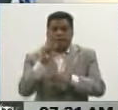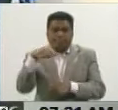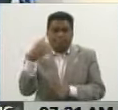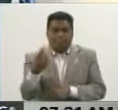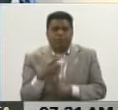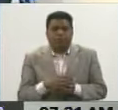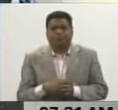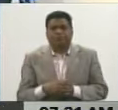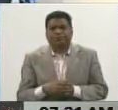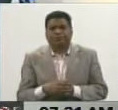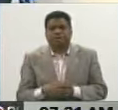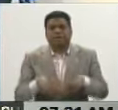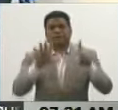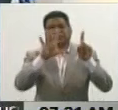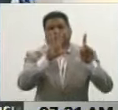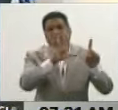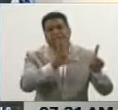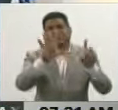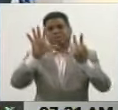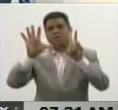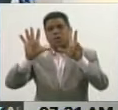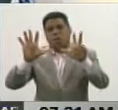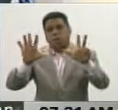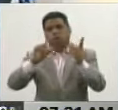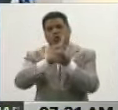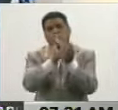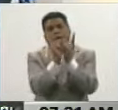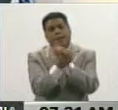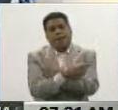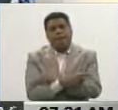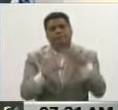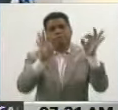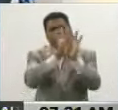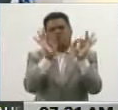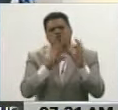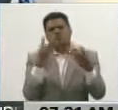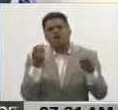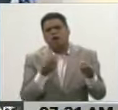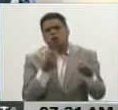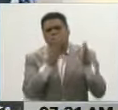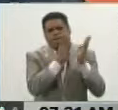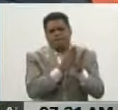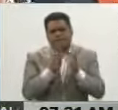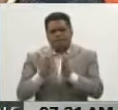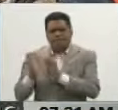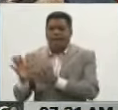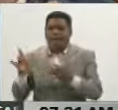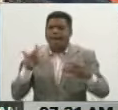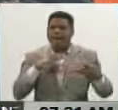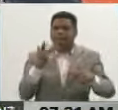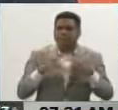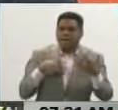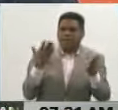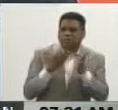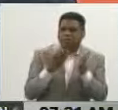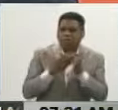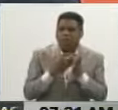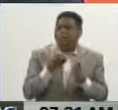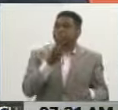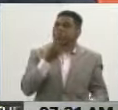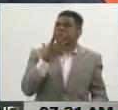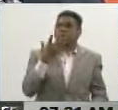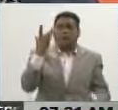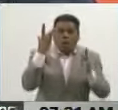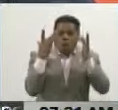país implementaron un cambio en la forma de organizar la actividad escolar y nos dio extraordinarios